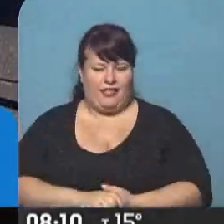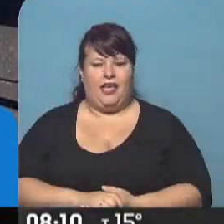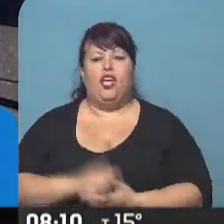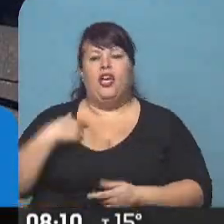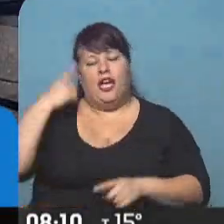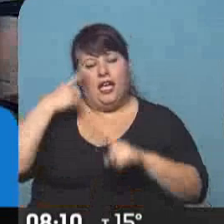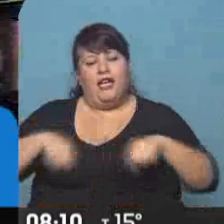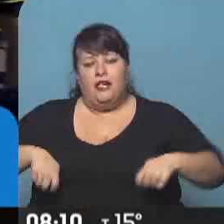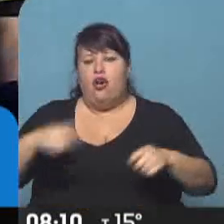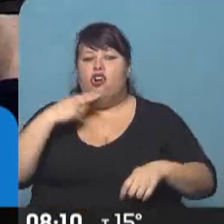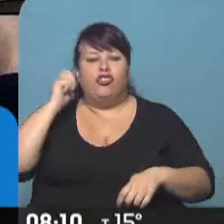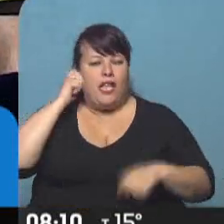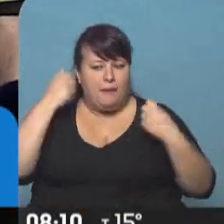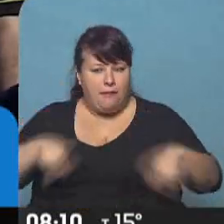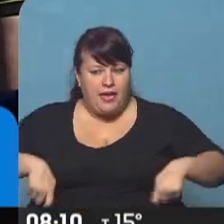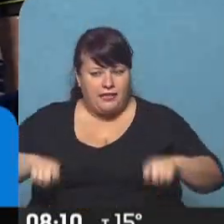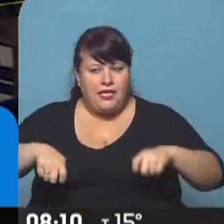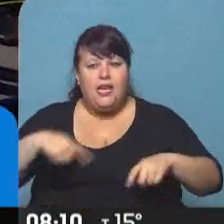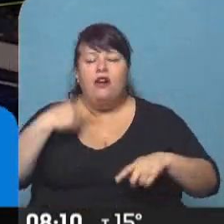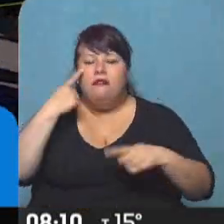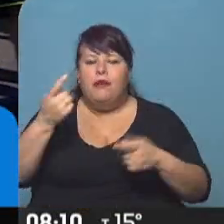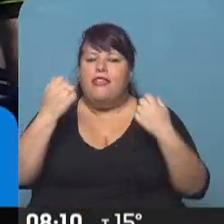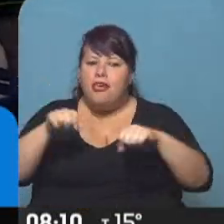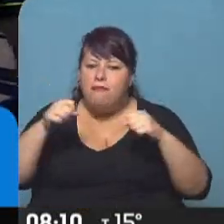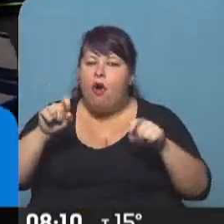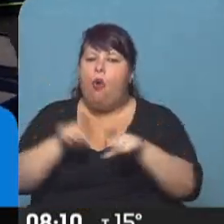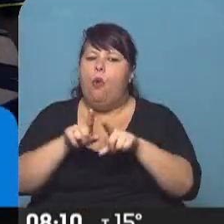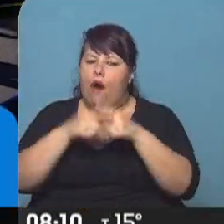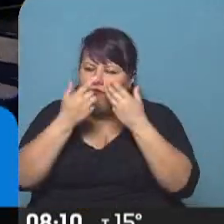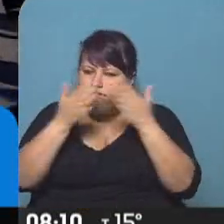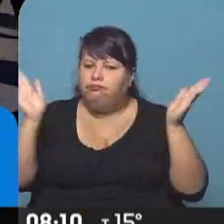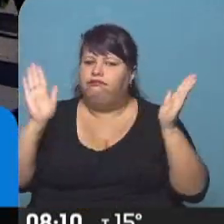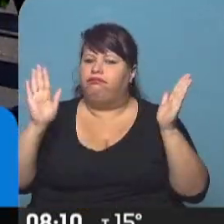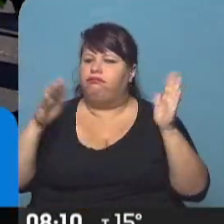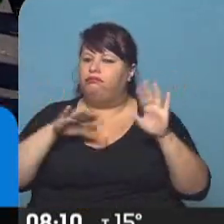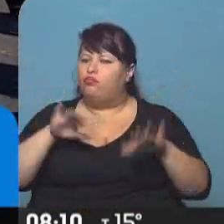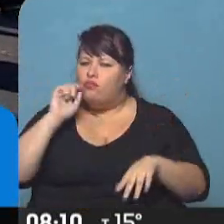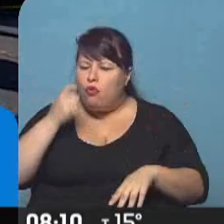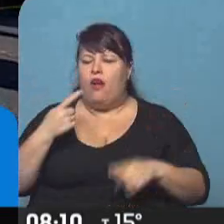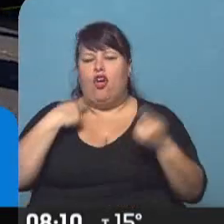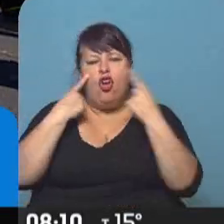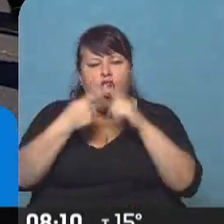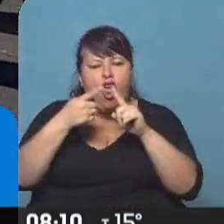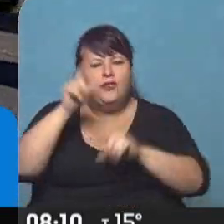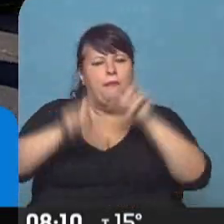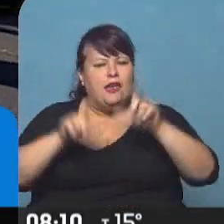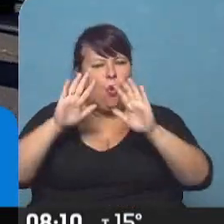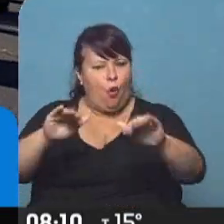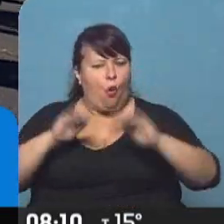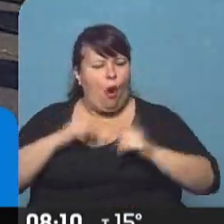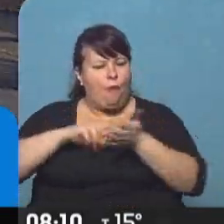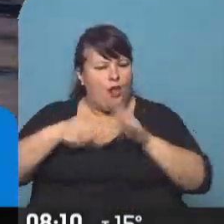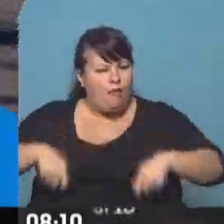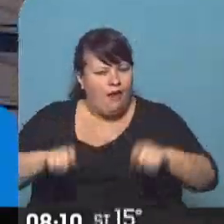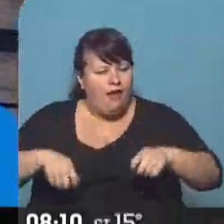en silla de los 11 años y cuando conocí el deporte me abrió un panorama espectacular. Conocí con gente con mi misma